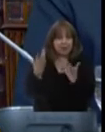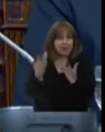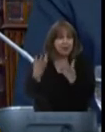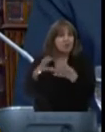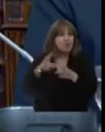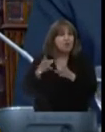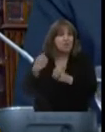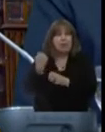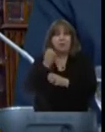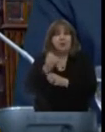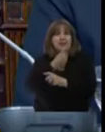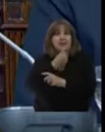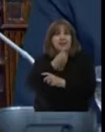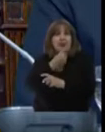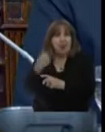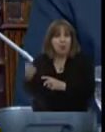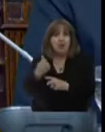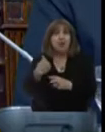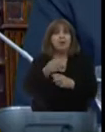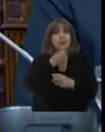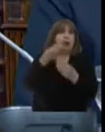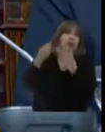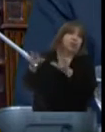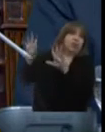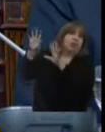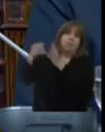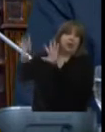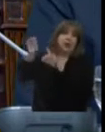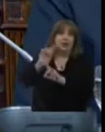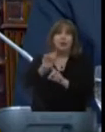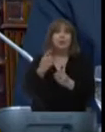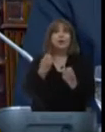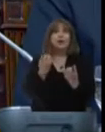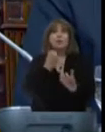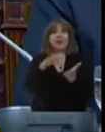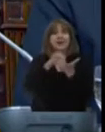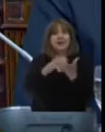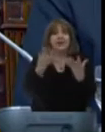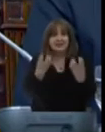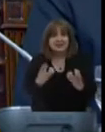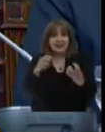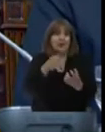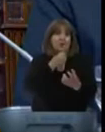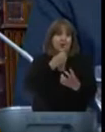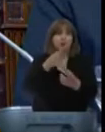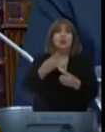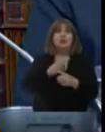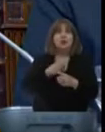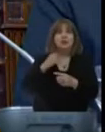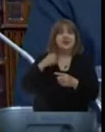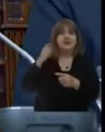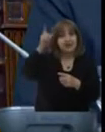seguridad ni hablar, los problemas que tenemos los mendocinos todos los días estuvieron ausentes. Y me parece que es una problemática que se